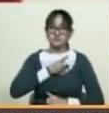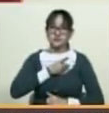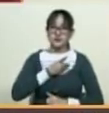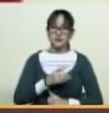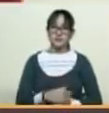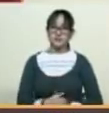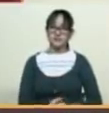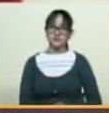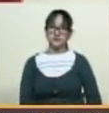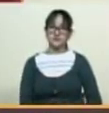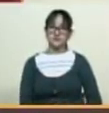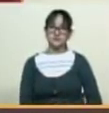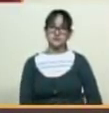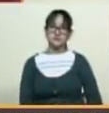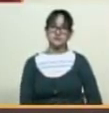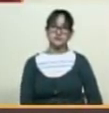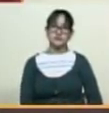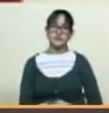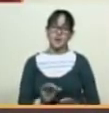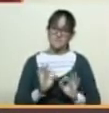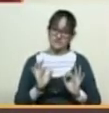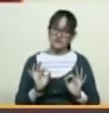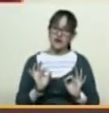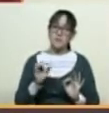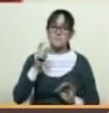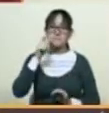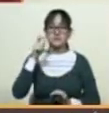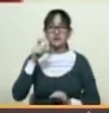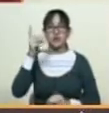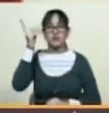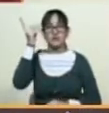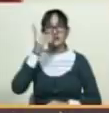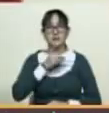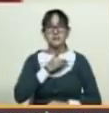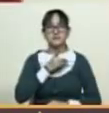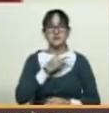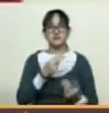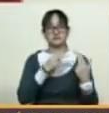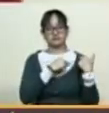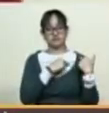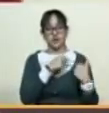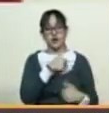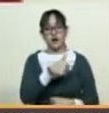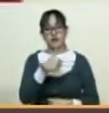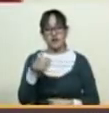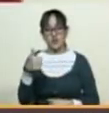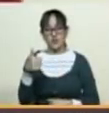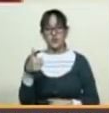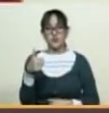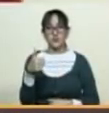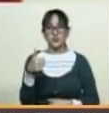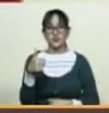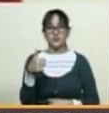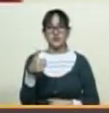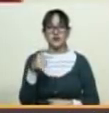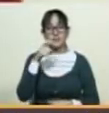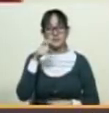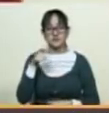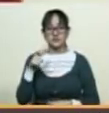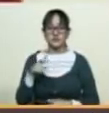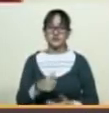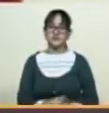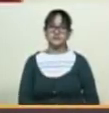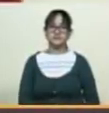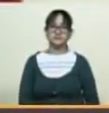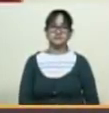algún tipo de discapacidad, y especialmente para la discapacidad que le corresponde a cada uno, que tiene cada una de estas personas.